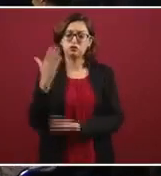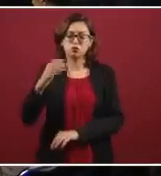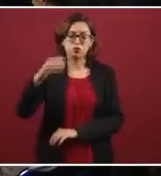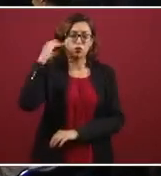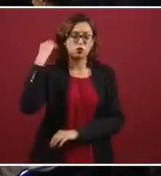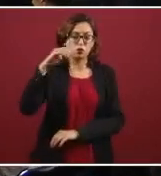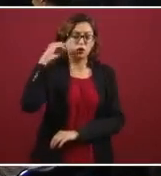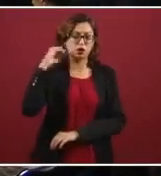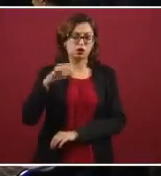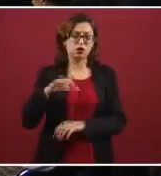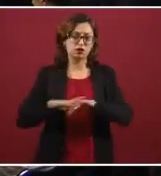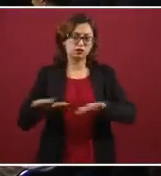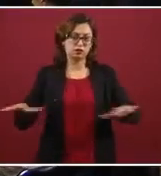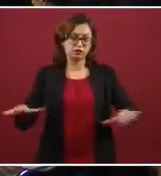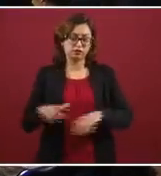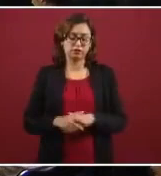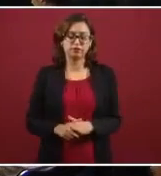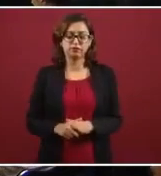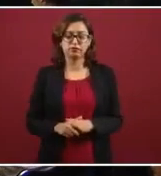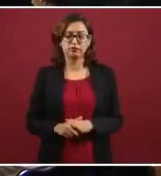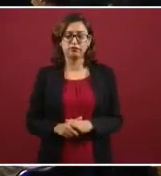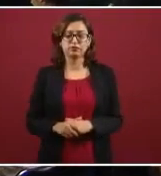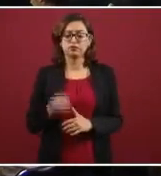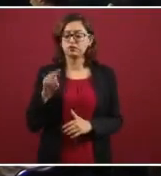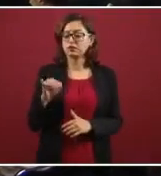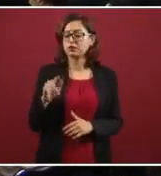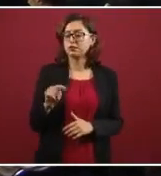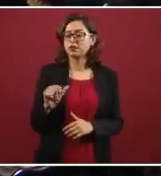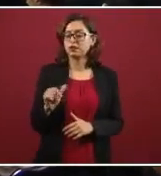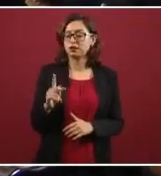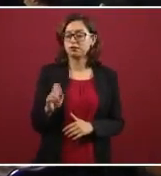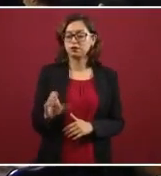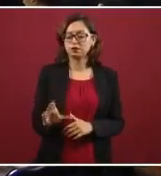costa de Oaxaca, a Miltepec.